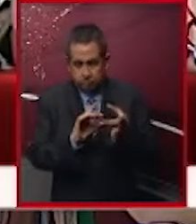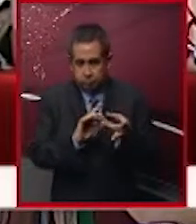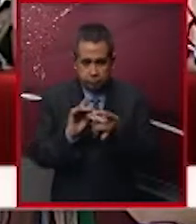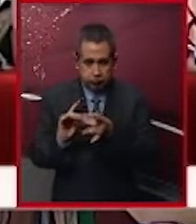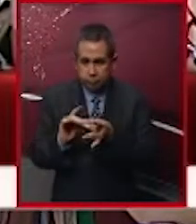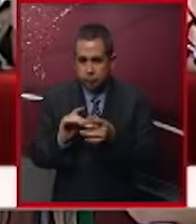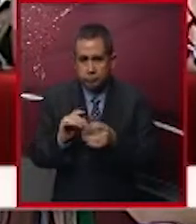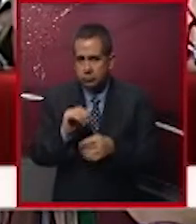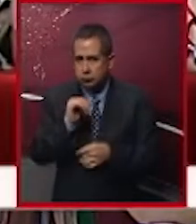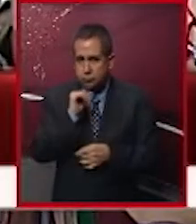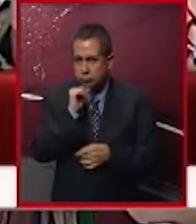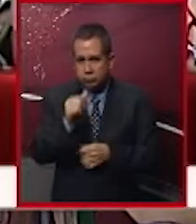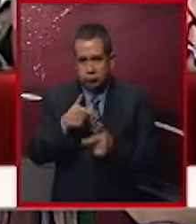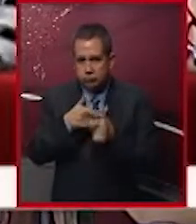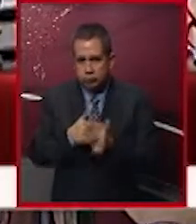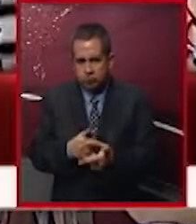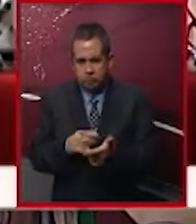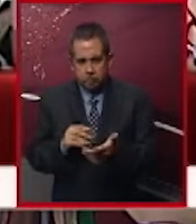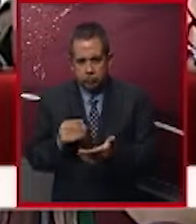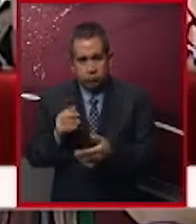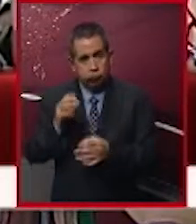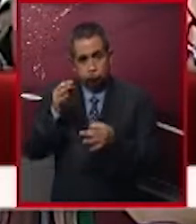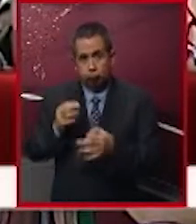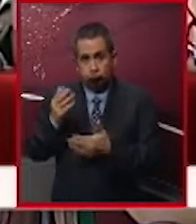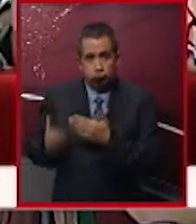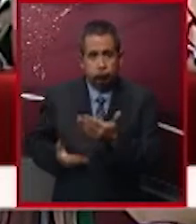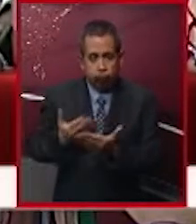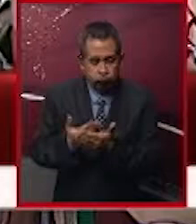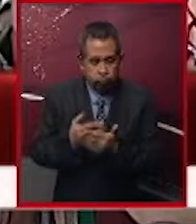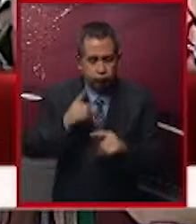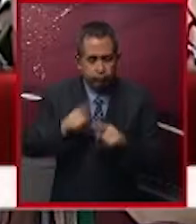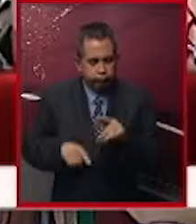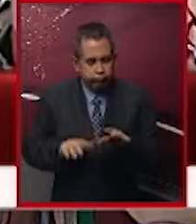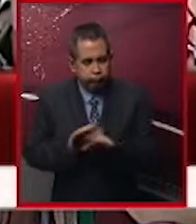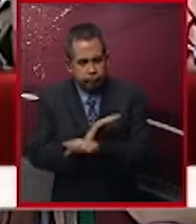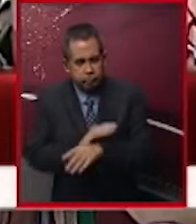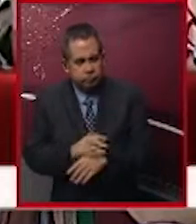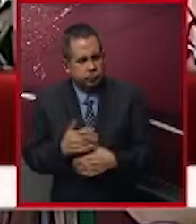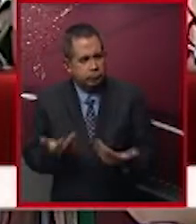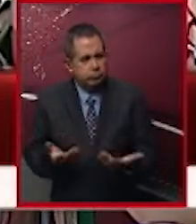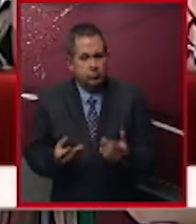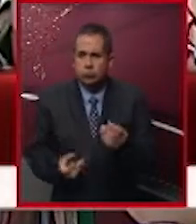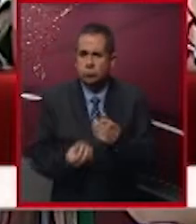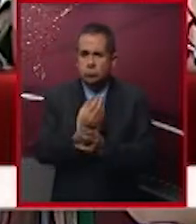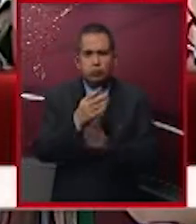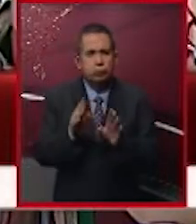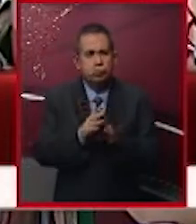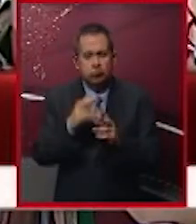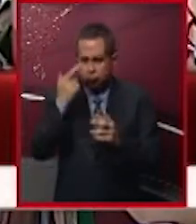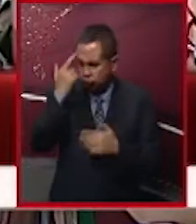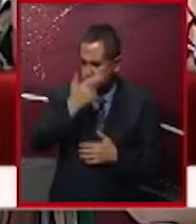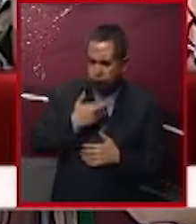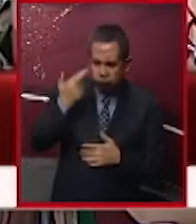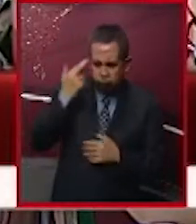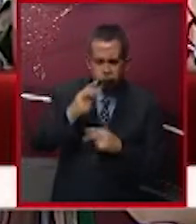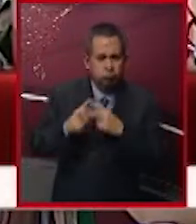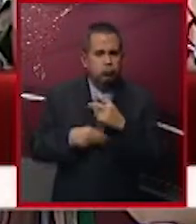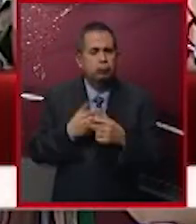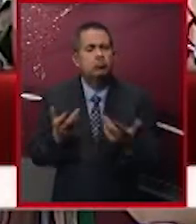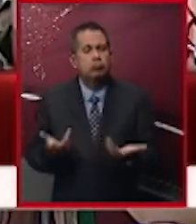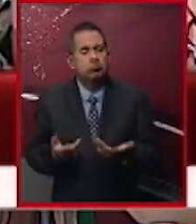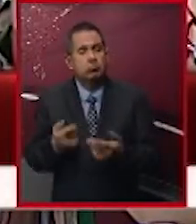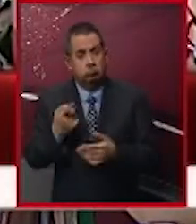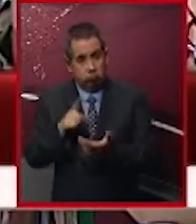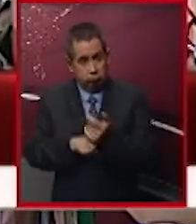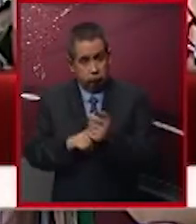no se mantuvo conforme a la propuesta original, díganos el nuevo mecanismo de revisión periódica y si genera